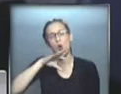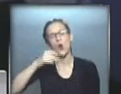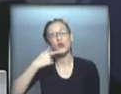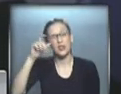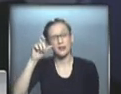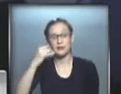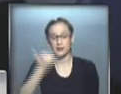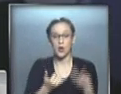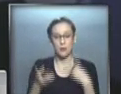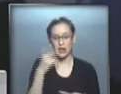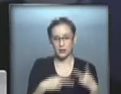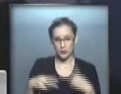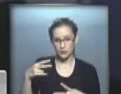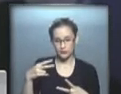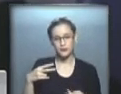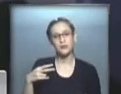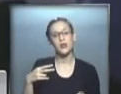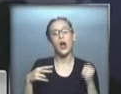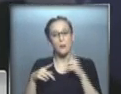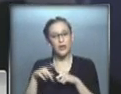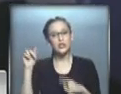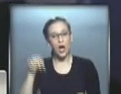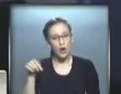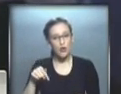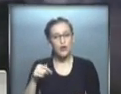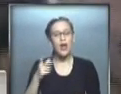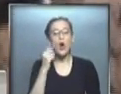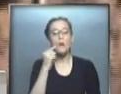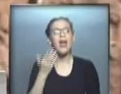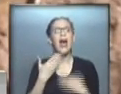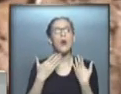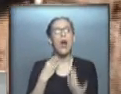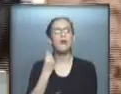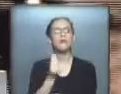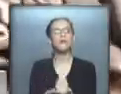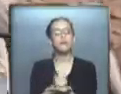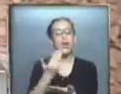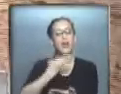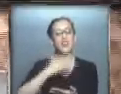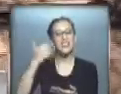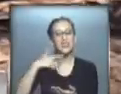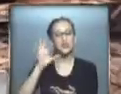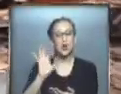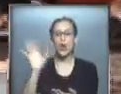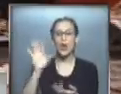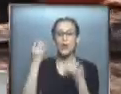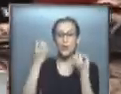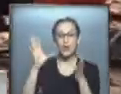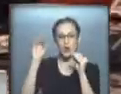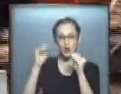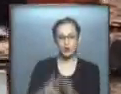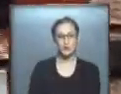y por eso está bueno justamente en línea su vocero francisco márquez buenas noches francisco me escuchas